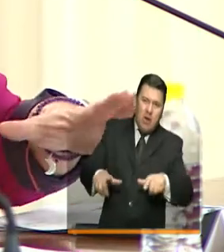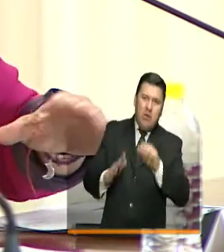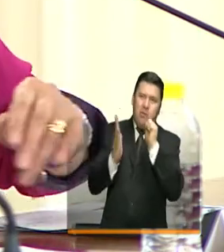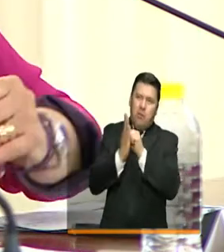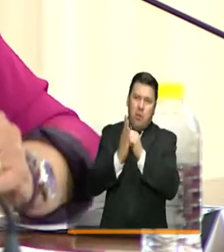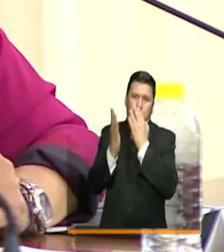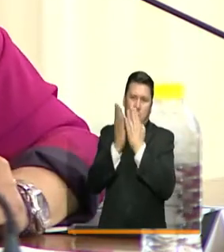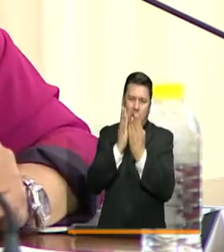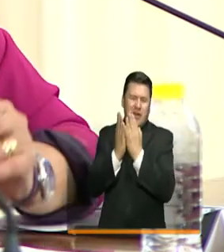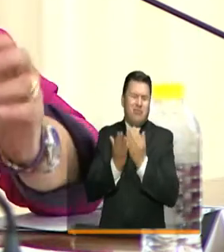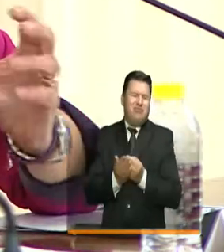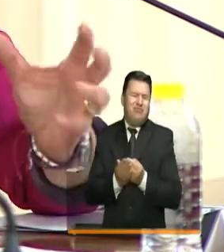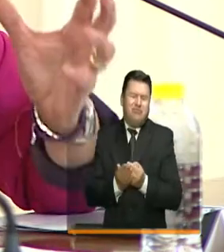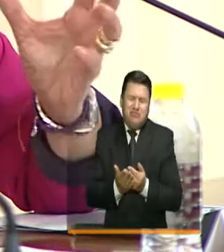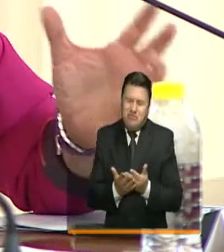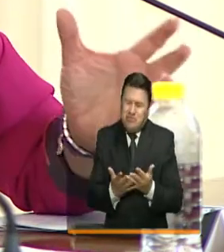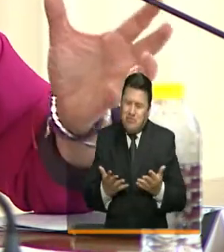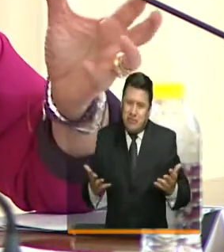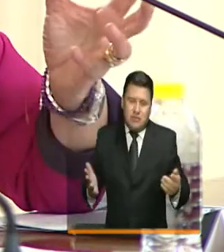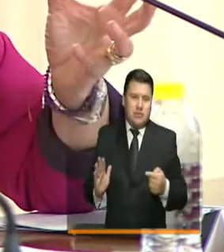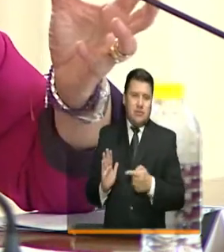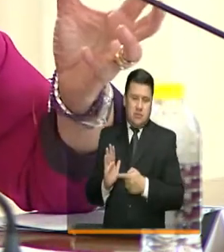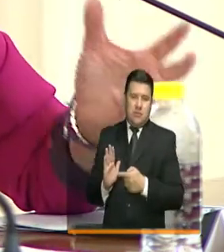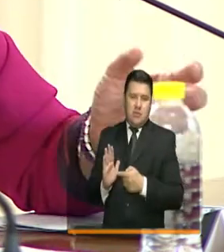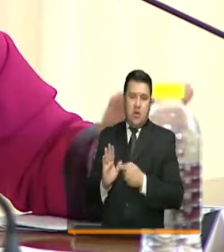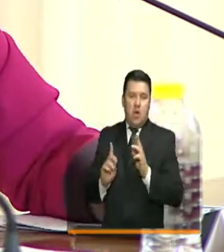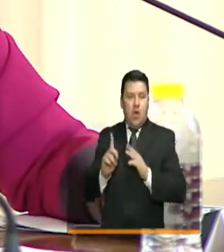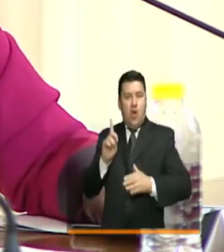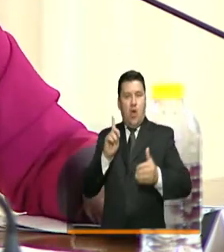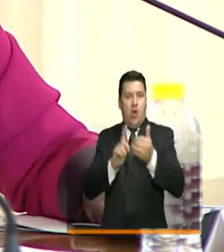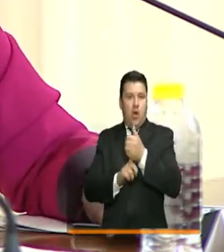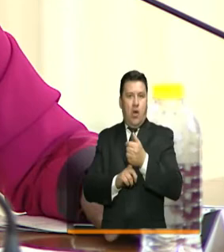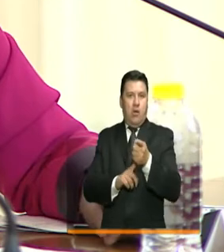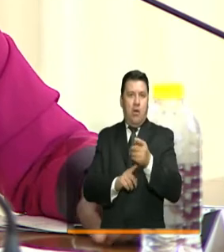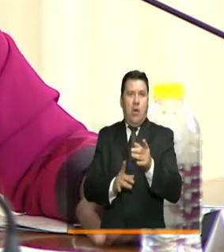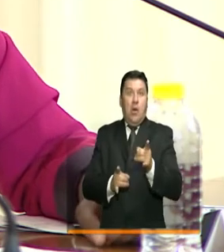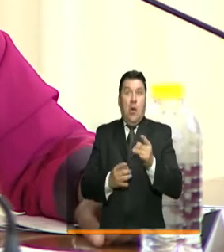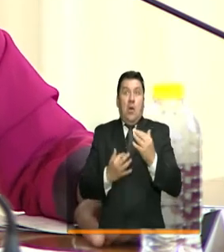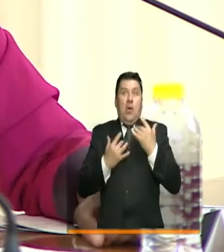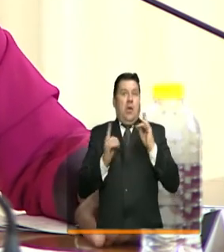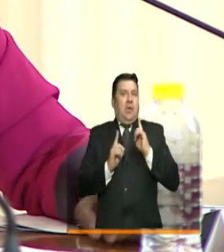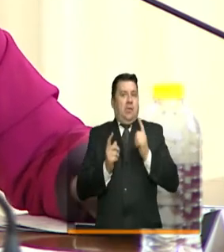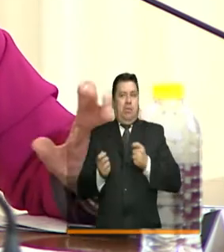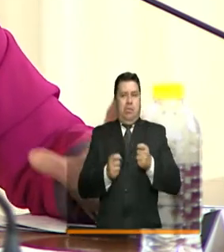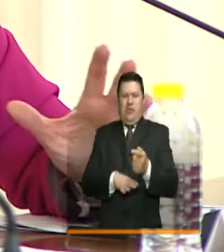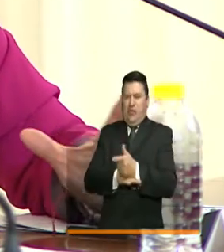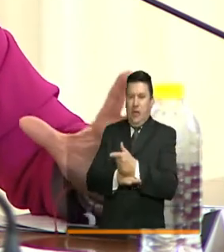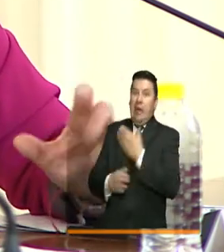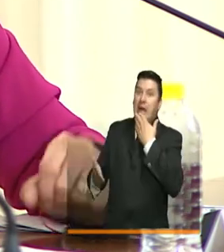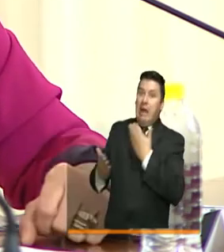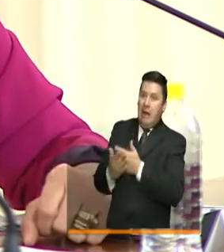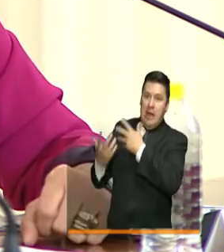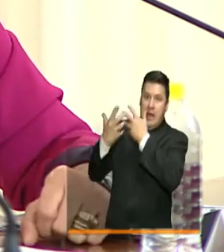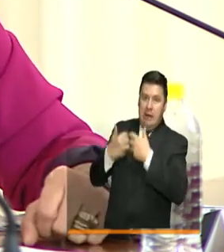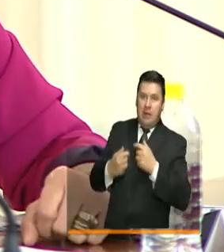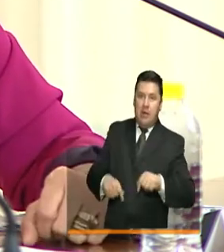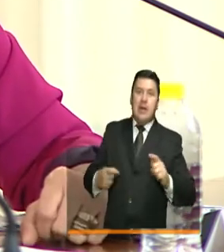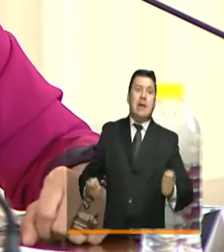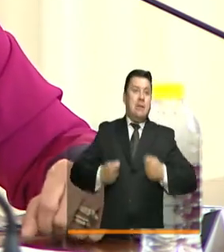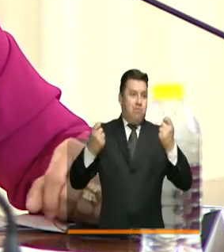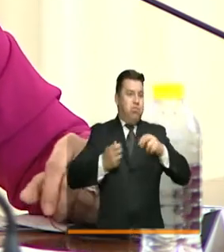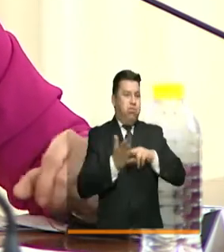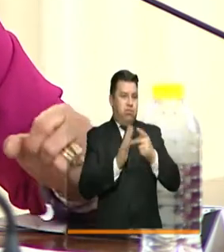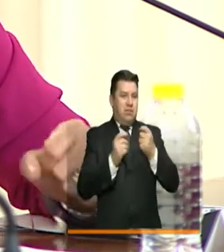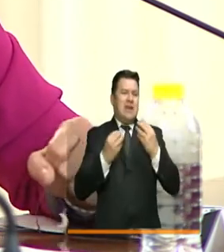puertas, en fin, para tratar de que sea lograr contagiarnos lo menos posible. En eso consiste la campaña,